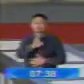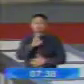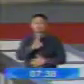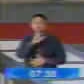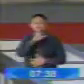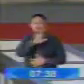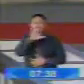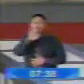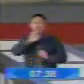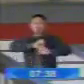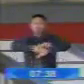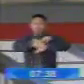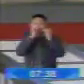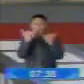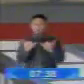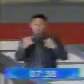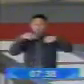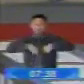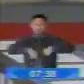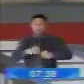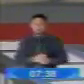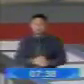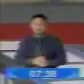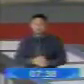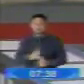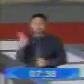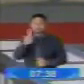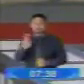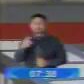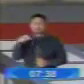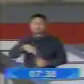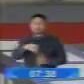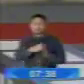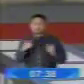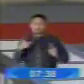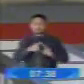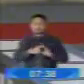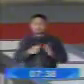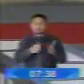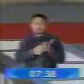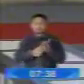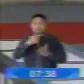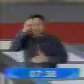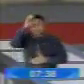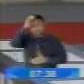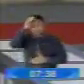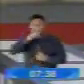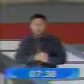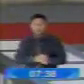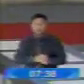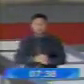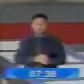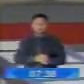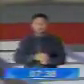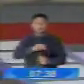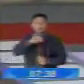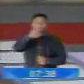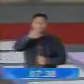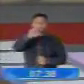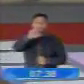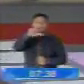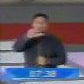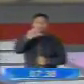7:38 de la mañana, es tiempo de recibir en la edición de este día viernes en el Comercio TV al ministro de Cultura, Juan Fernando Velasco. Ministro Velasco, buenos